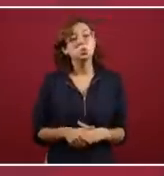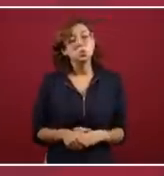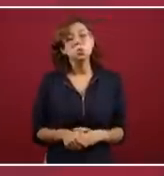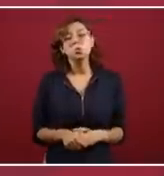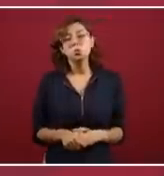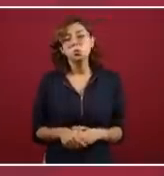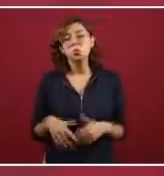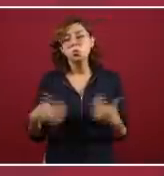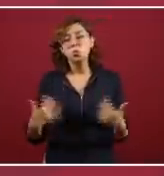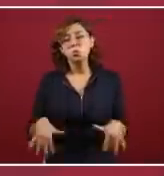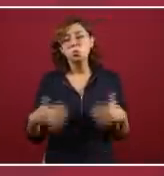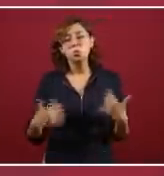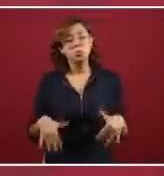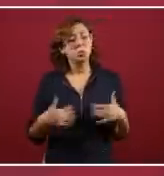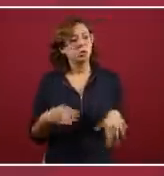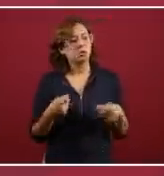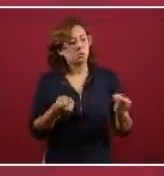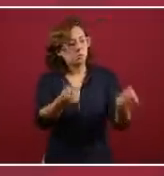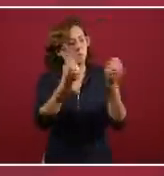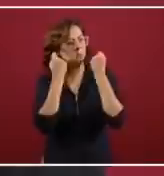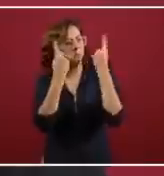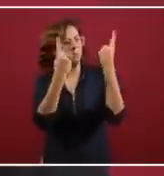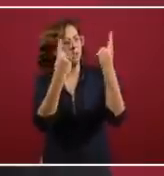algo excepcional, ¿no?